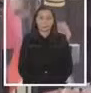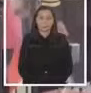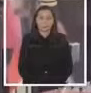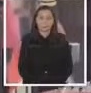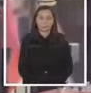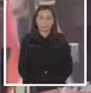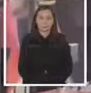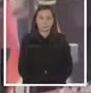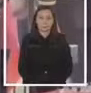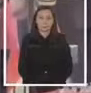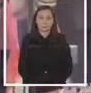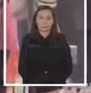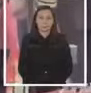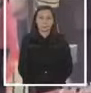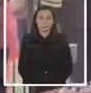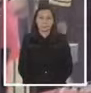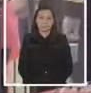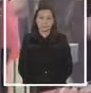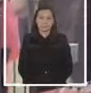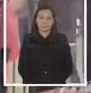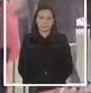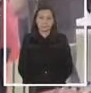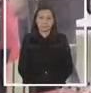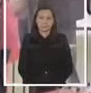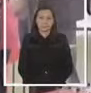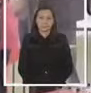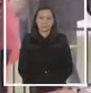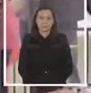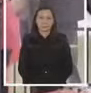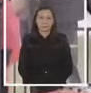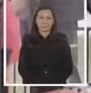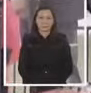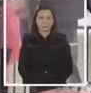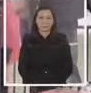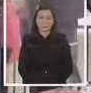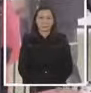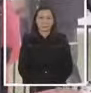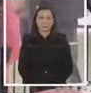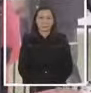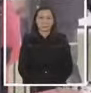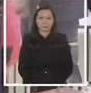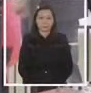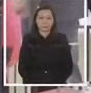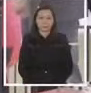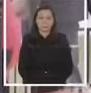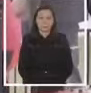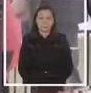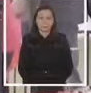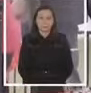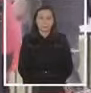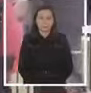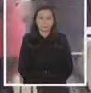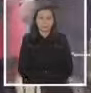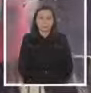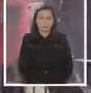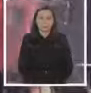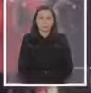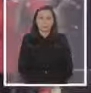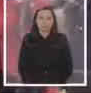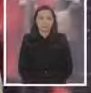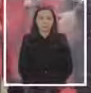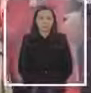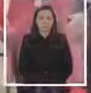que además asegura siempre, y siempre lo ha dicho, que son temas paralelos, que un lado es el tema de seguridad, pero el otro también tienen que ir todas las